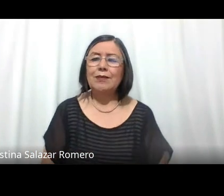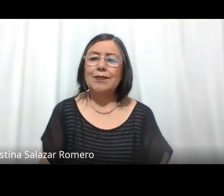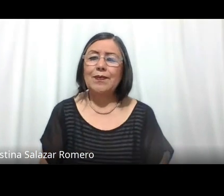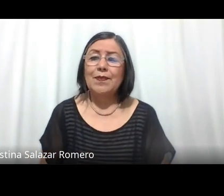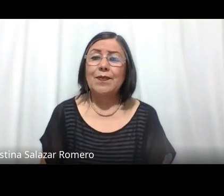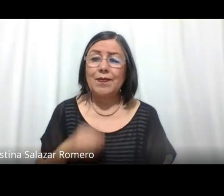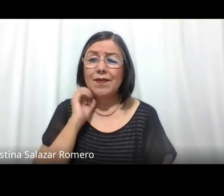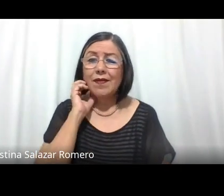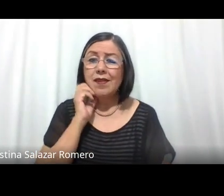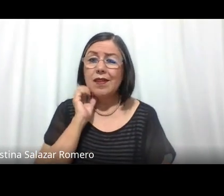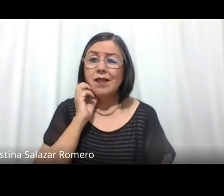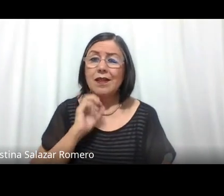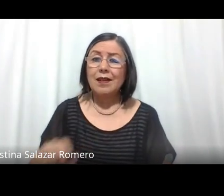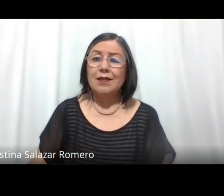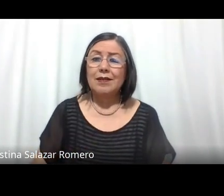¿Sí?